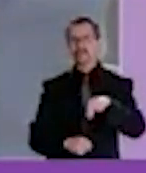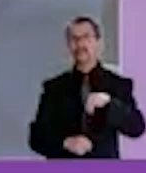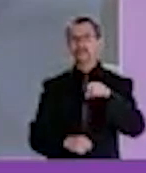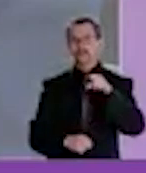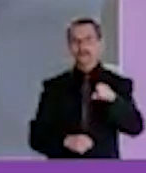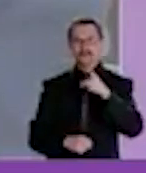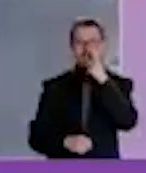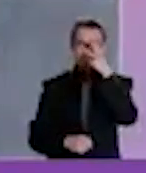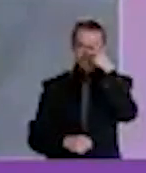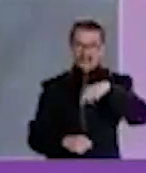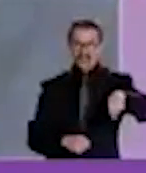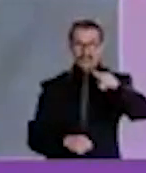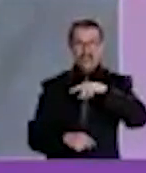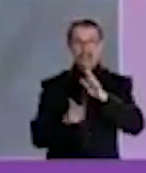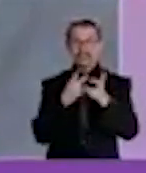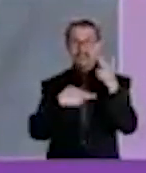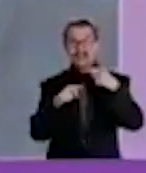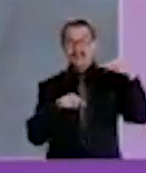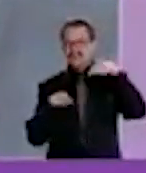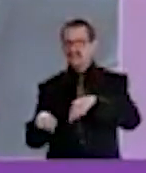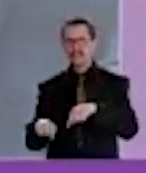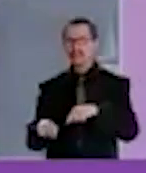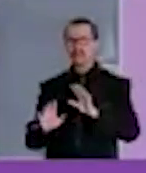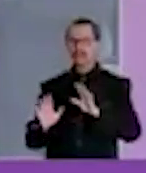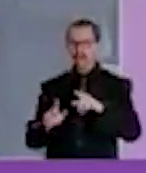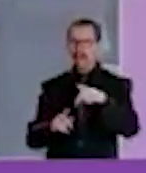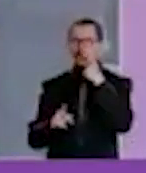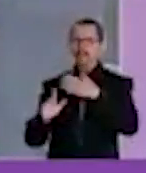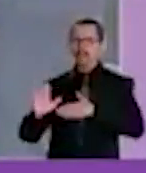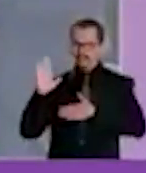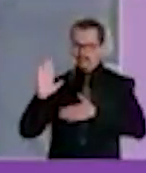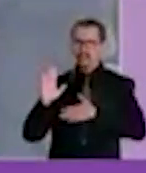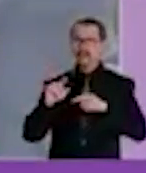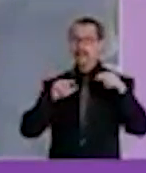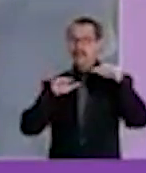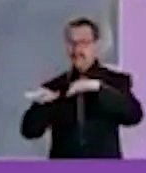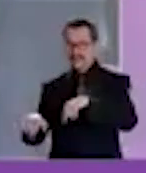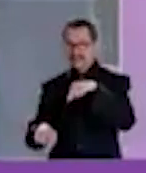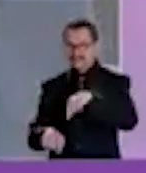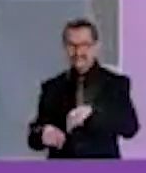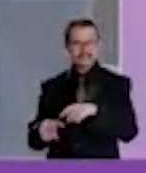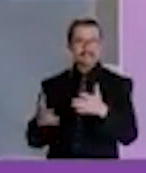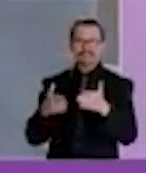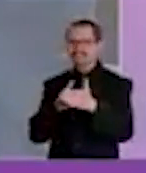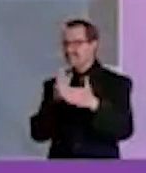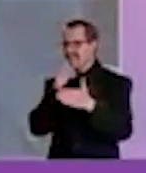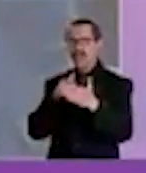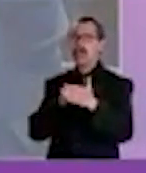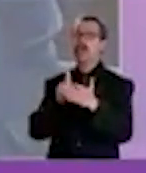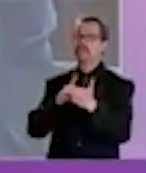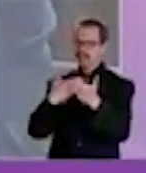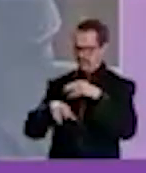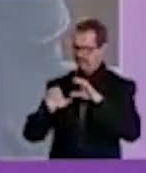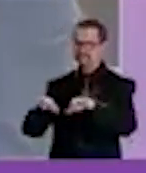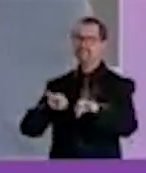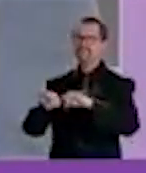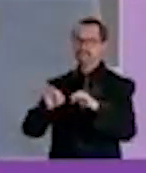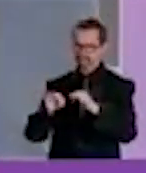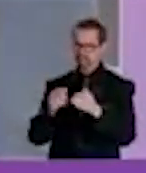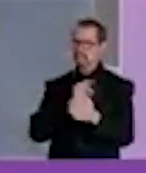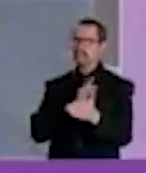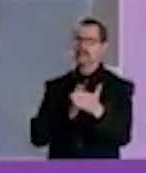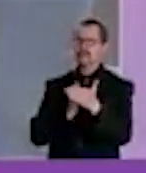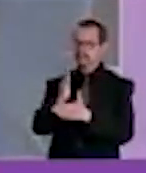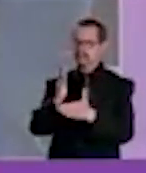sino ayudarlos a reinsertarse la sociedad mexicana y esto es un tema muy importante la pregunta es como 78% de los